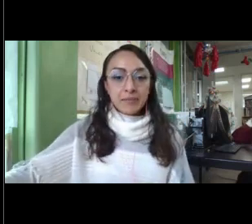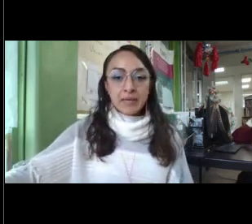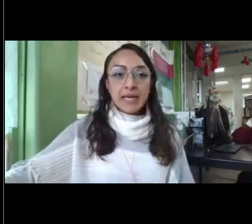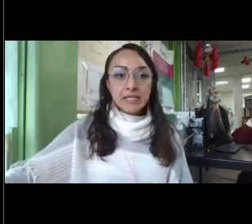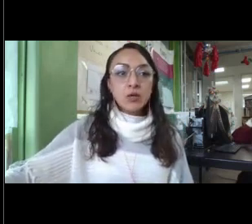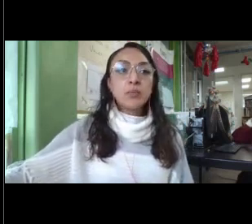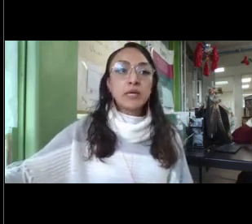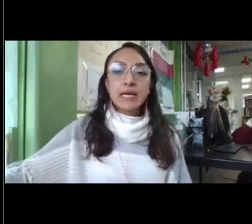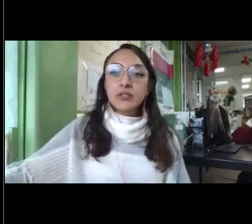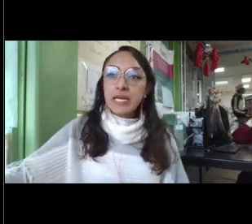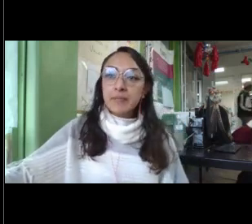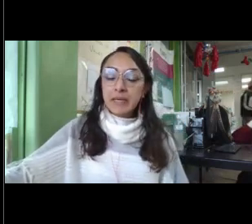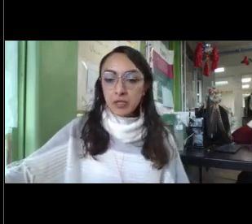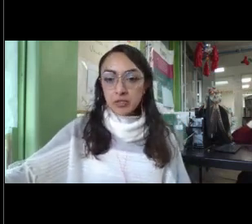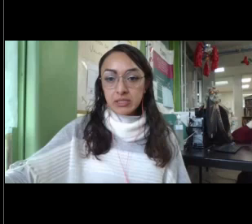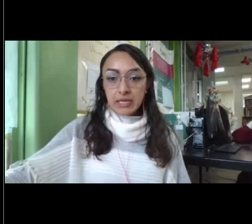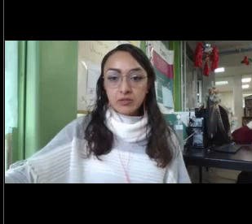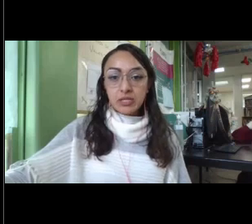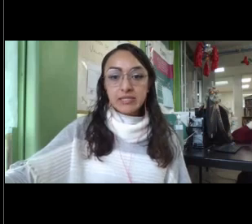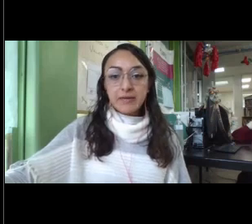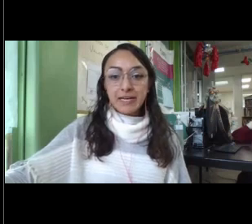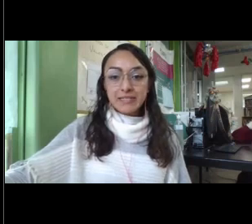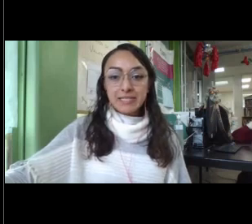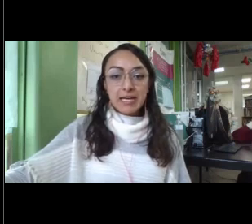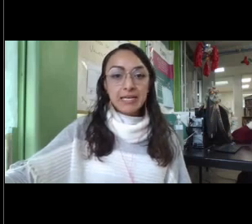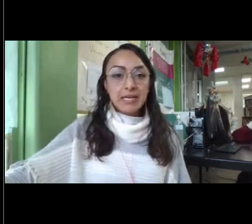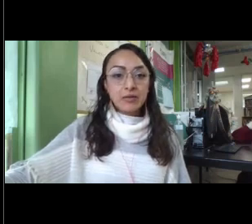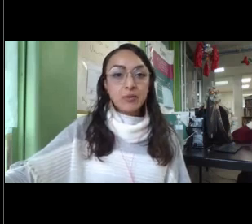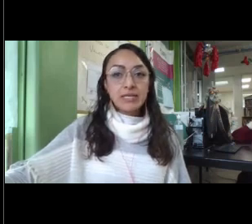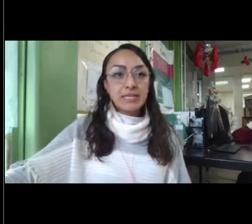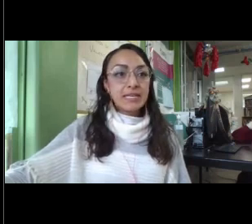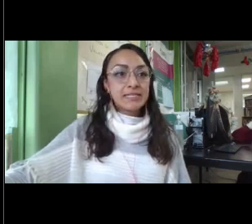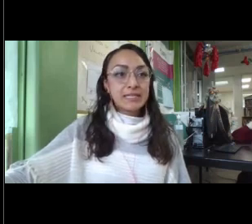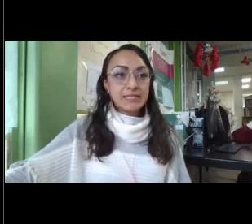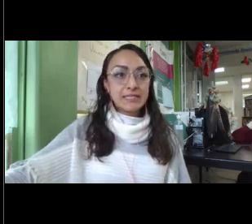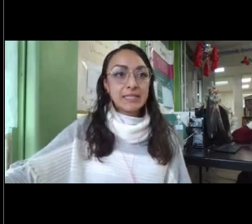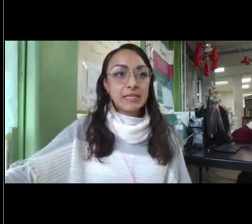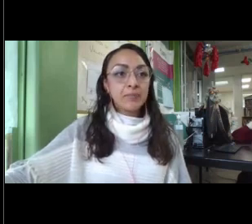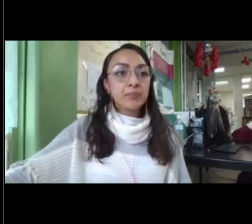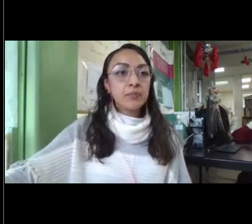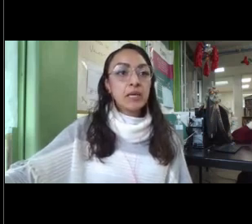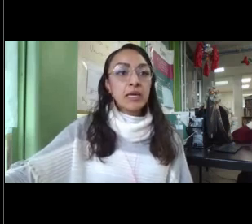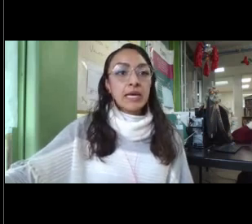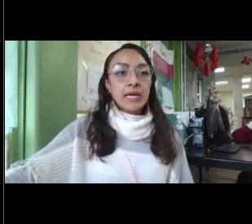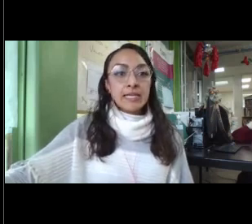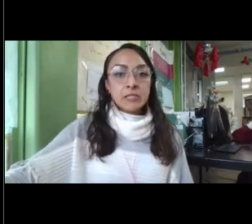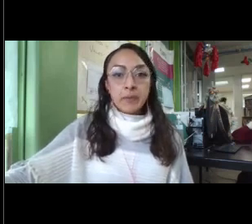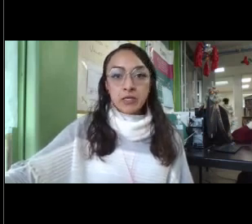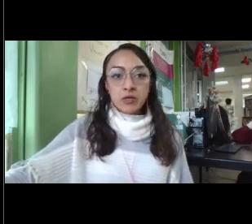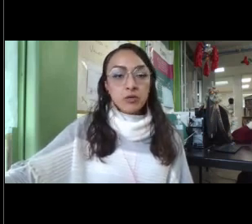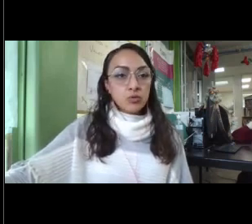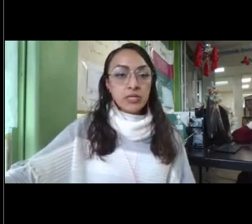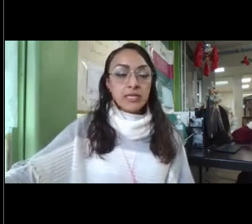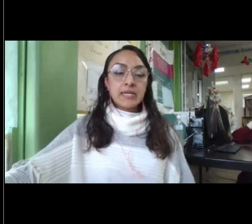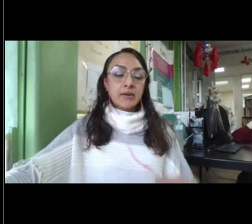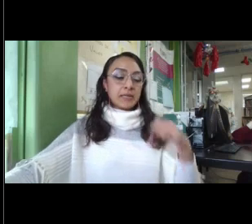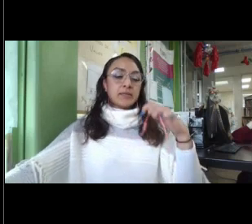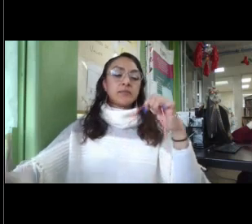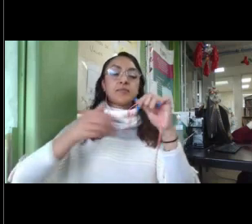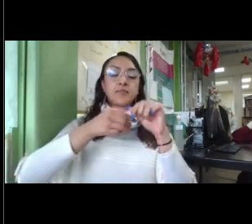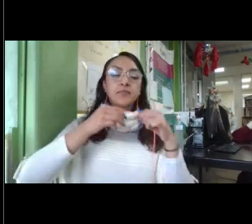¿Por qué cambia eso? Porque los elementos en los que se basa la lengua de señas, les distintas. En español,